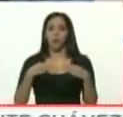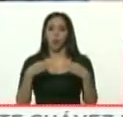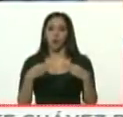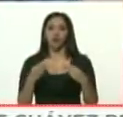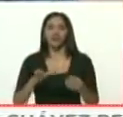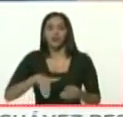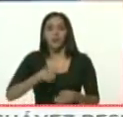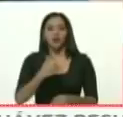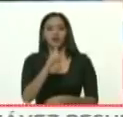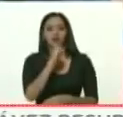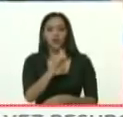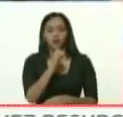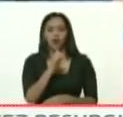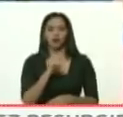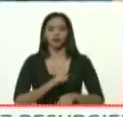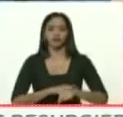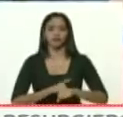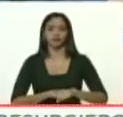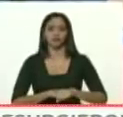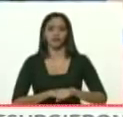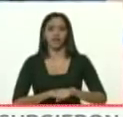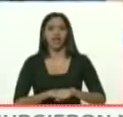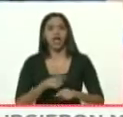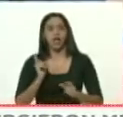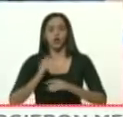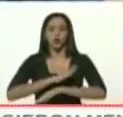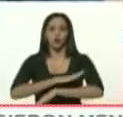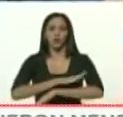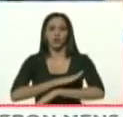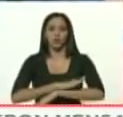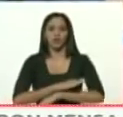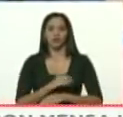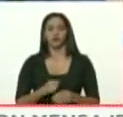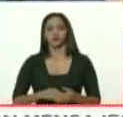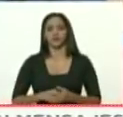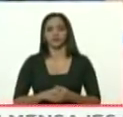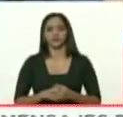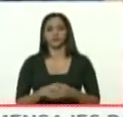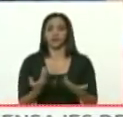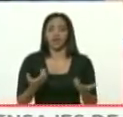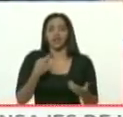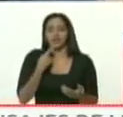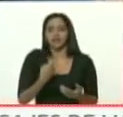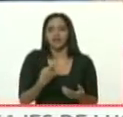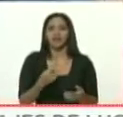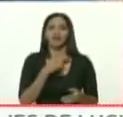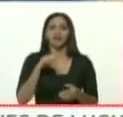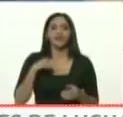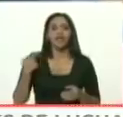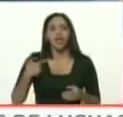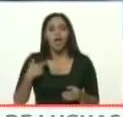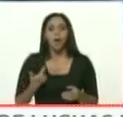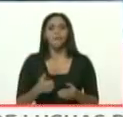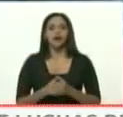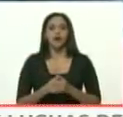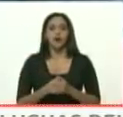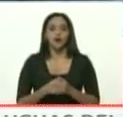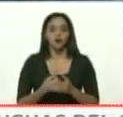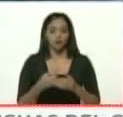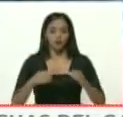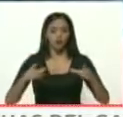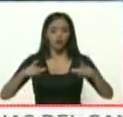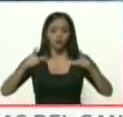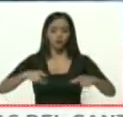puede informar en tiempo real algún comportamiento irregular. Es decir, que si nosotros tenemos una tanquilla frente a nuestras